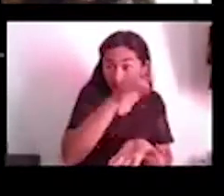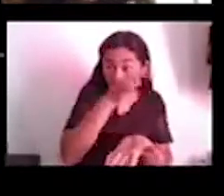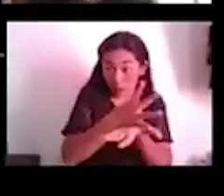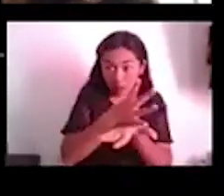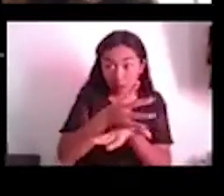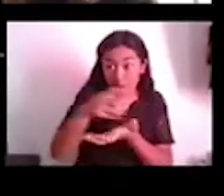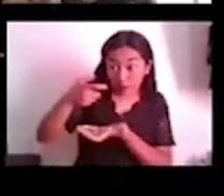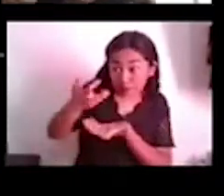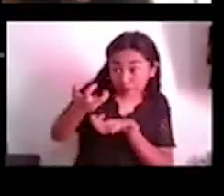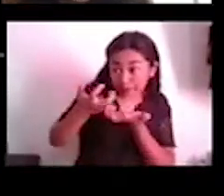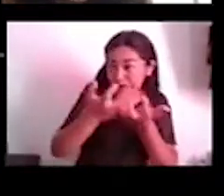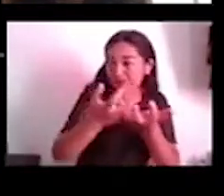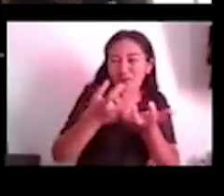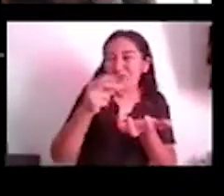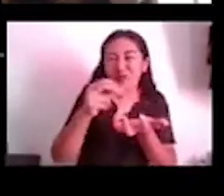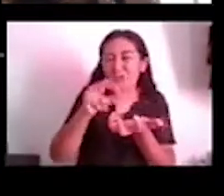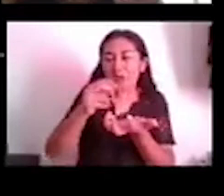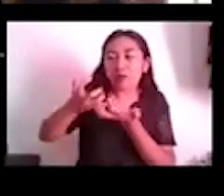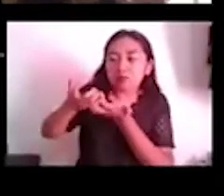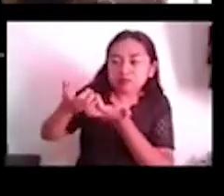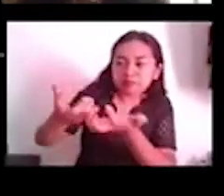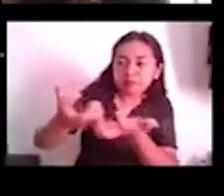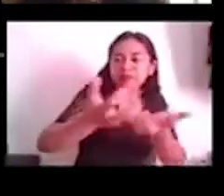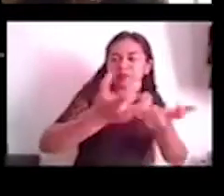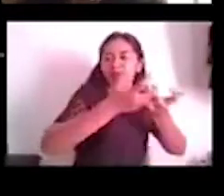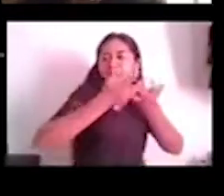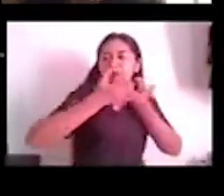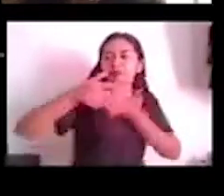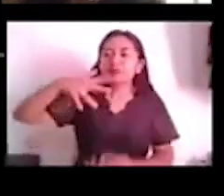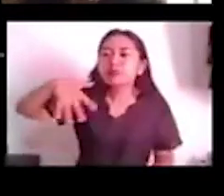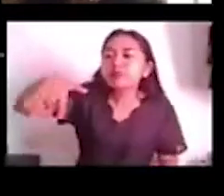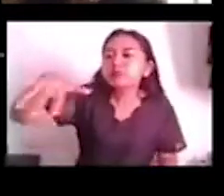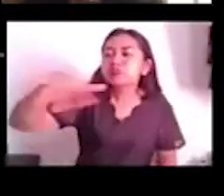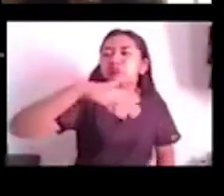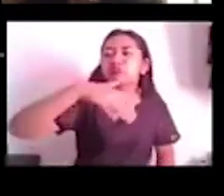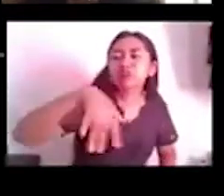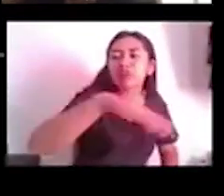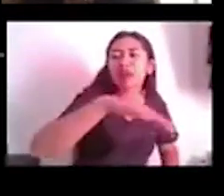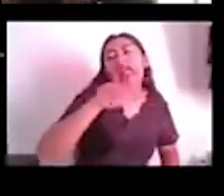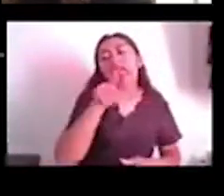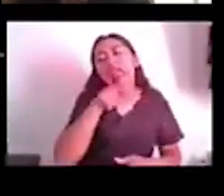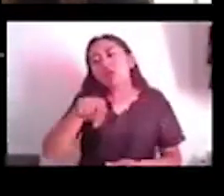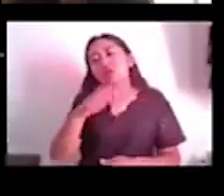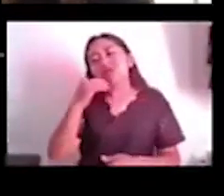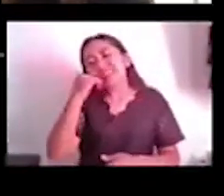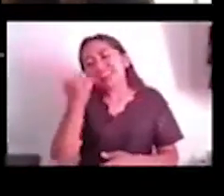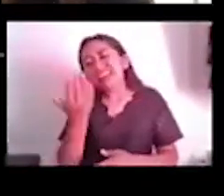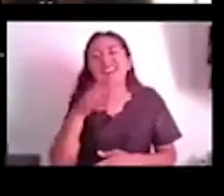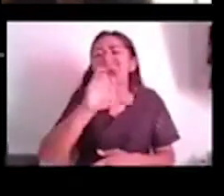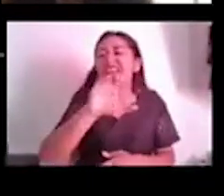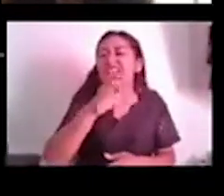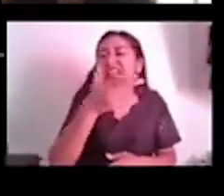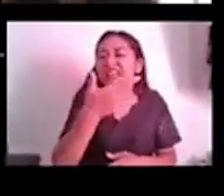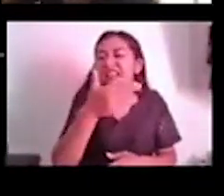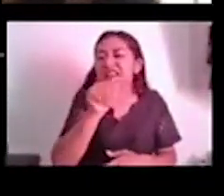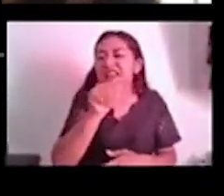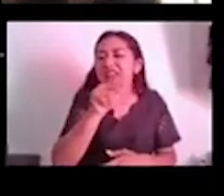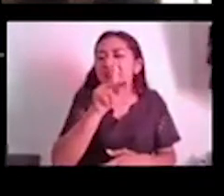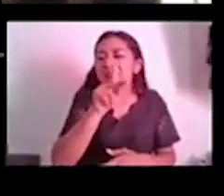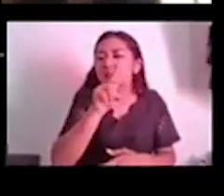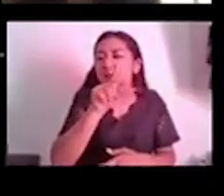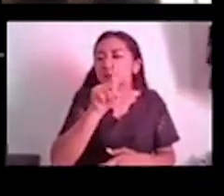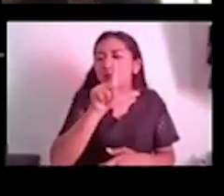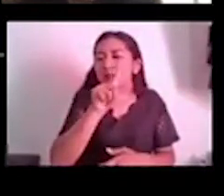vueltas por el territorio, van buscando dónde asentarse, intentan quedarse en Chapultepec, pero no los dejan, intentan quedarse en diferentes